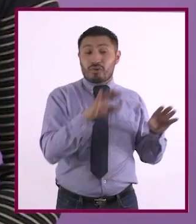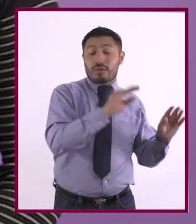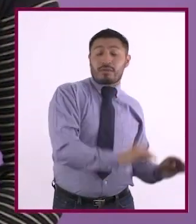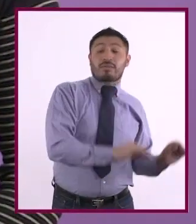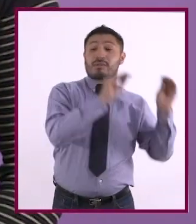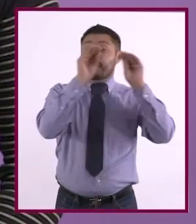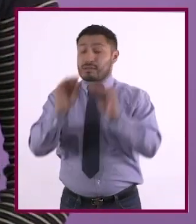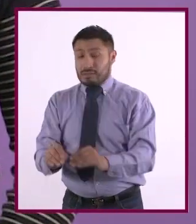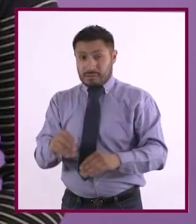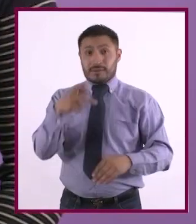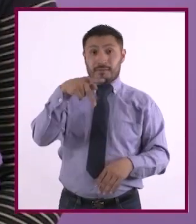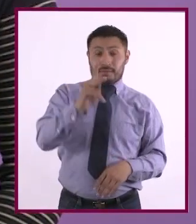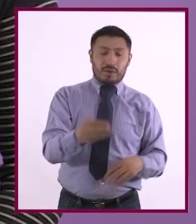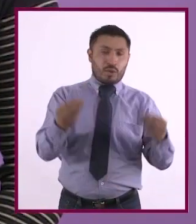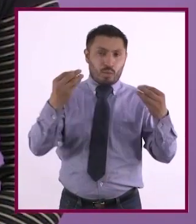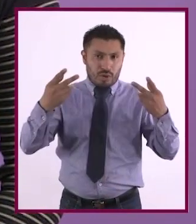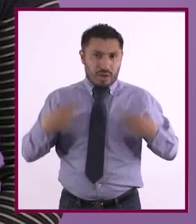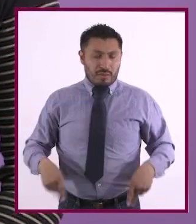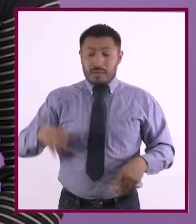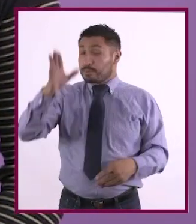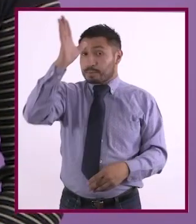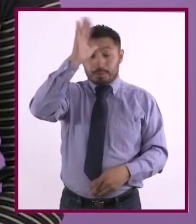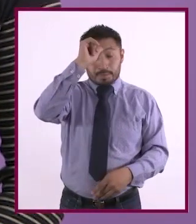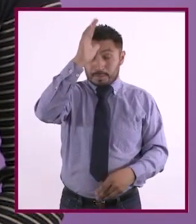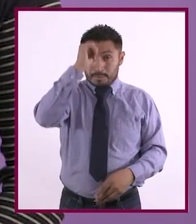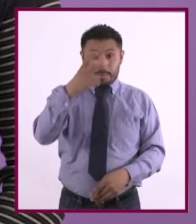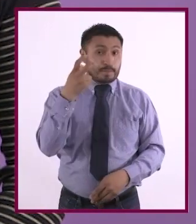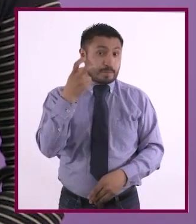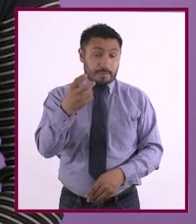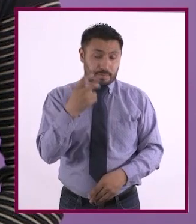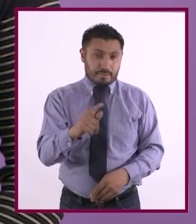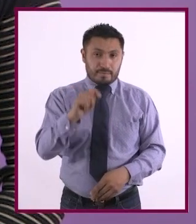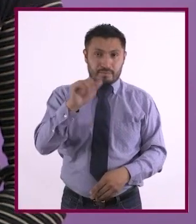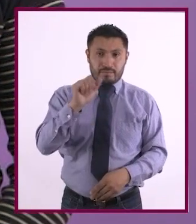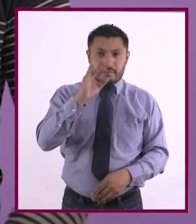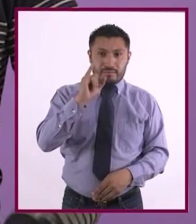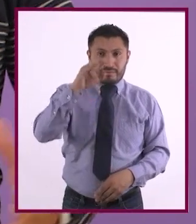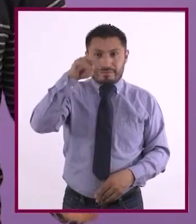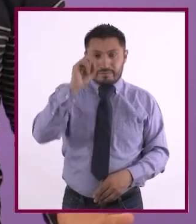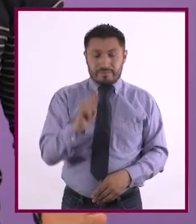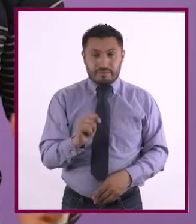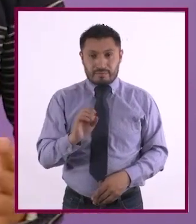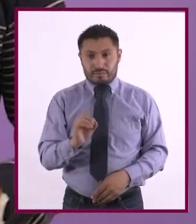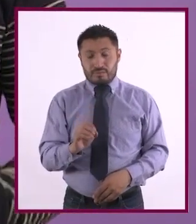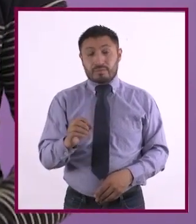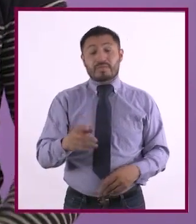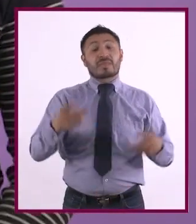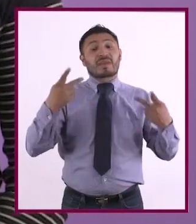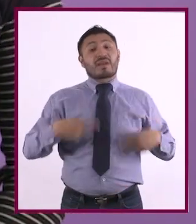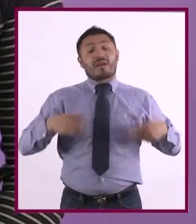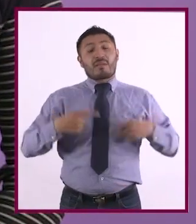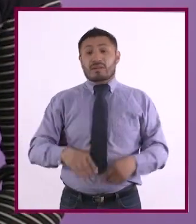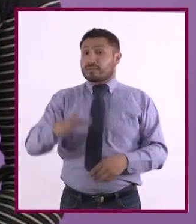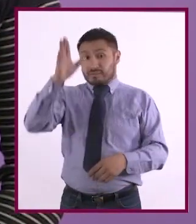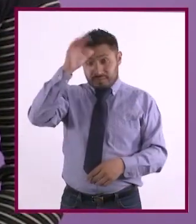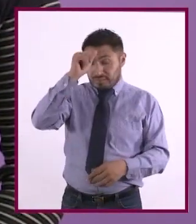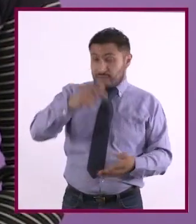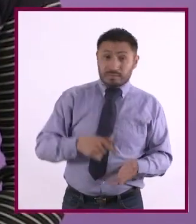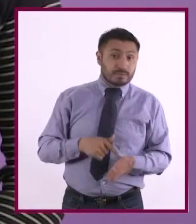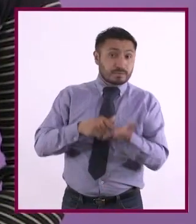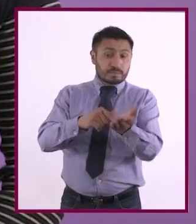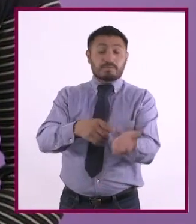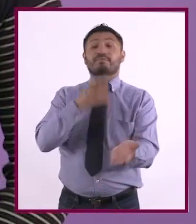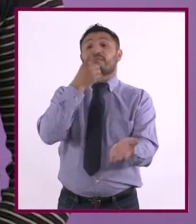embargo, existen muchas personas que no están de acuerdo en que exista el consentimiento tácito. Los detractores de esta iniciativa argumentan